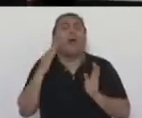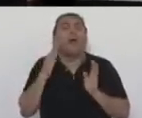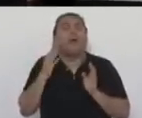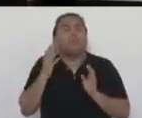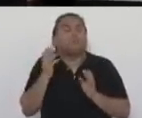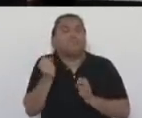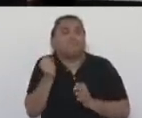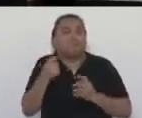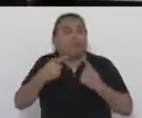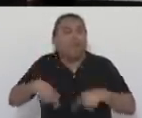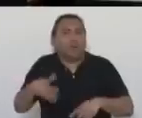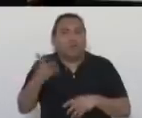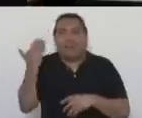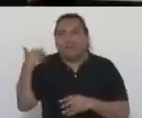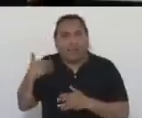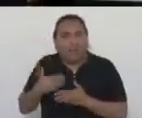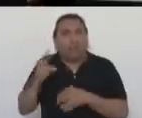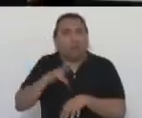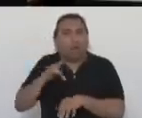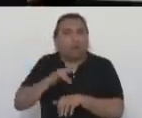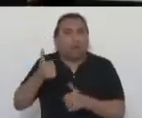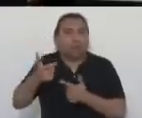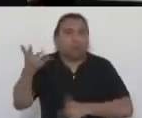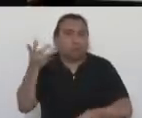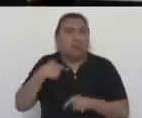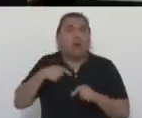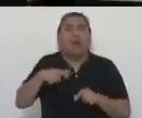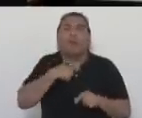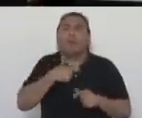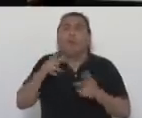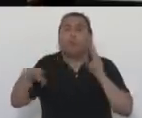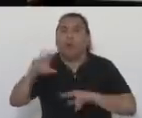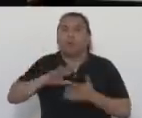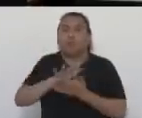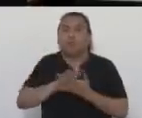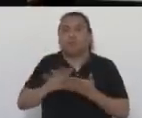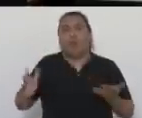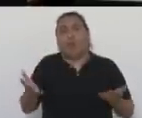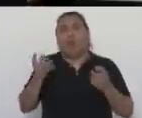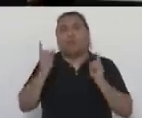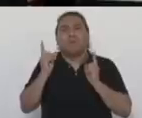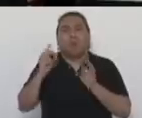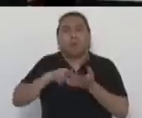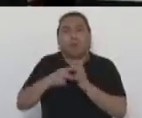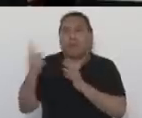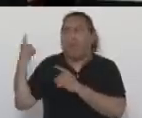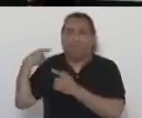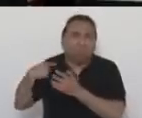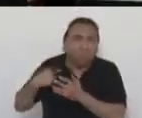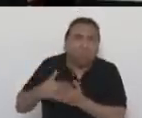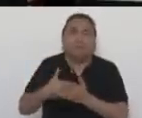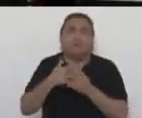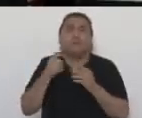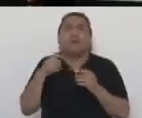tenemos es la resultante de nuestra incapacidad de encontrar soluciones comunes a esos problemas. Errar el camino